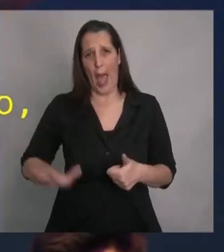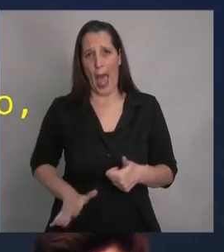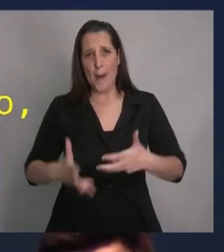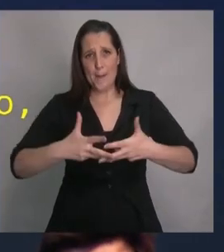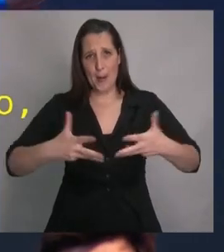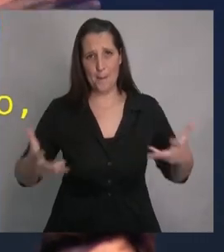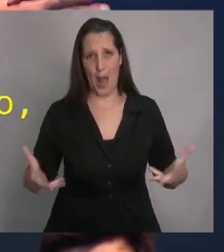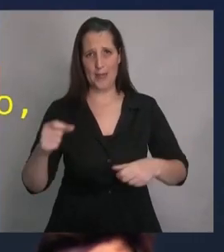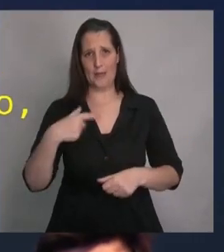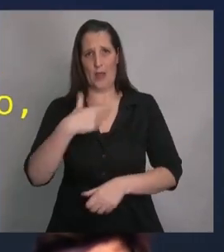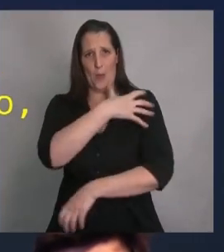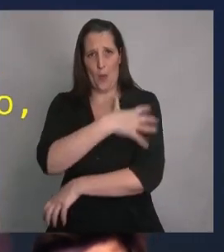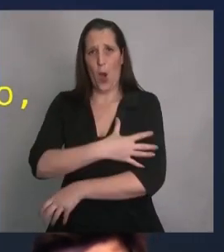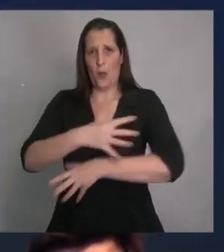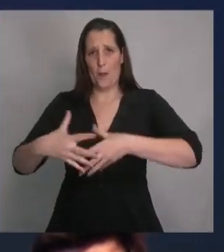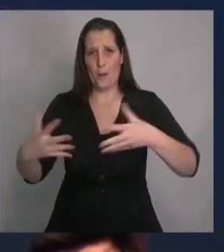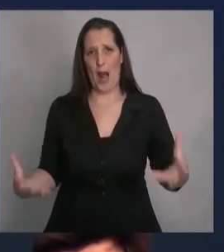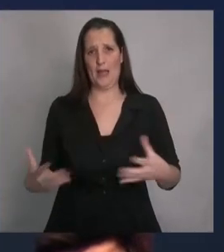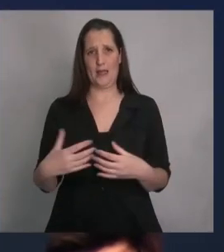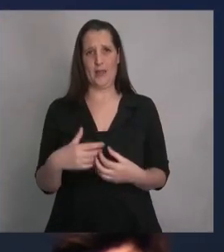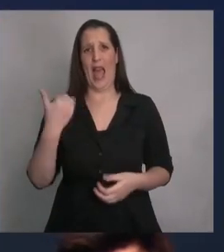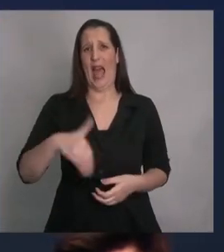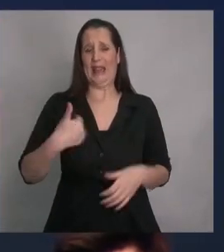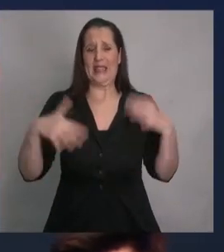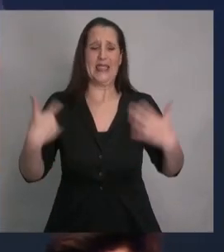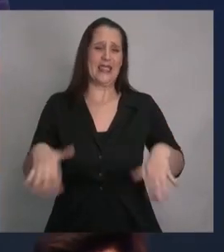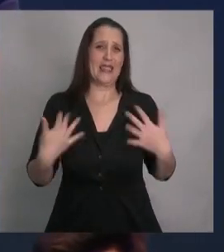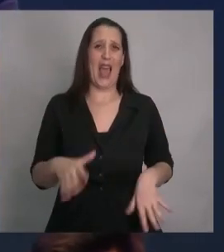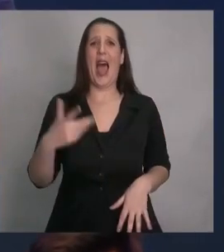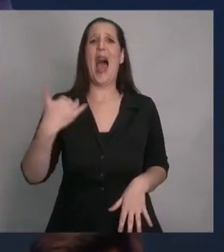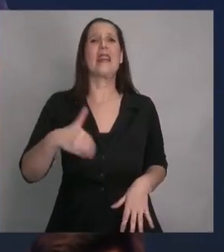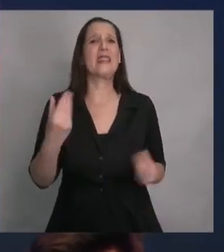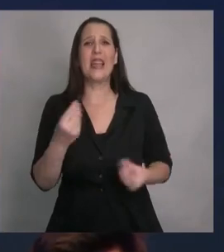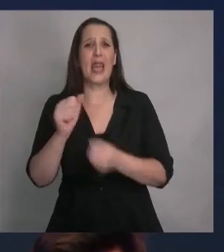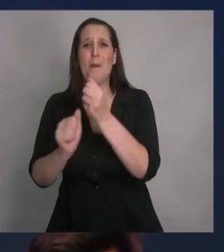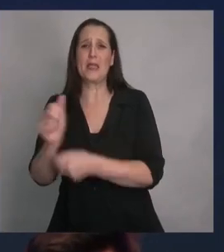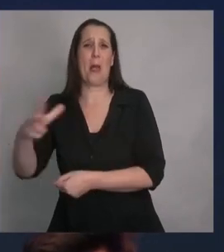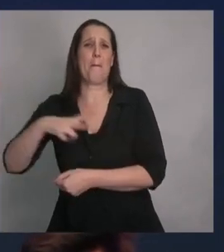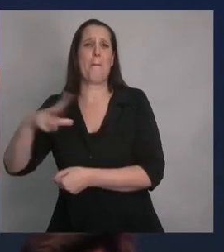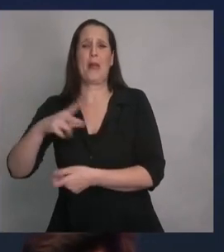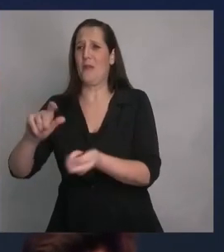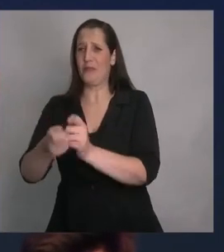privatizaron todo, privatizaron el petróleo. En Brasil, conseguimos segurar el petróleo